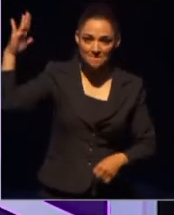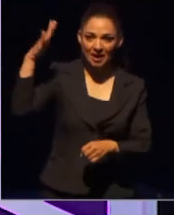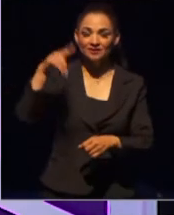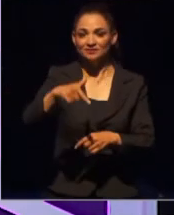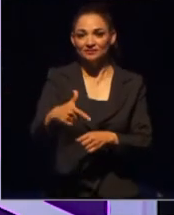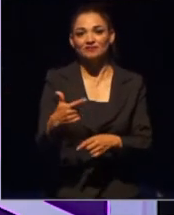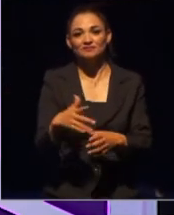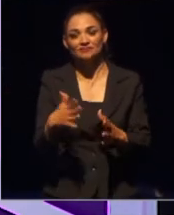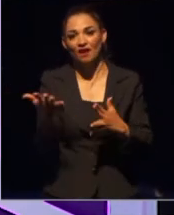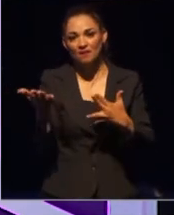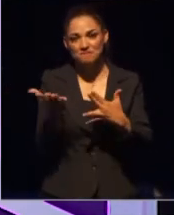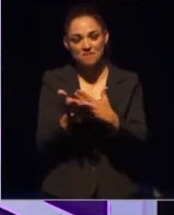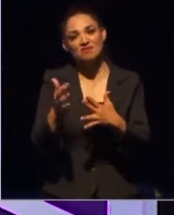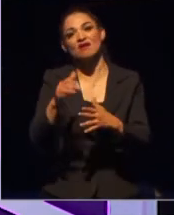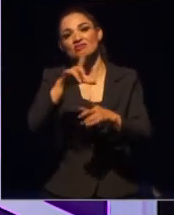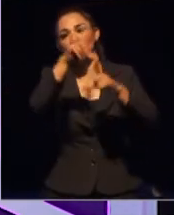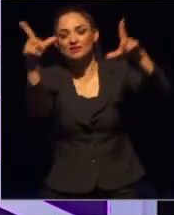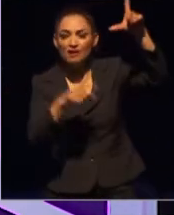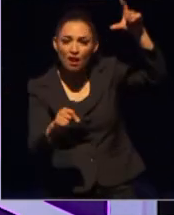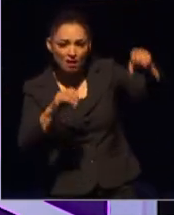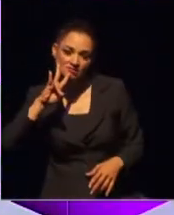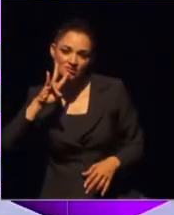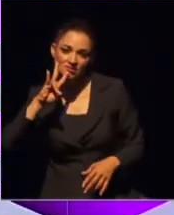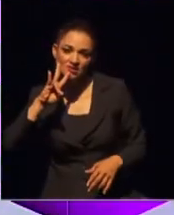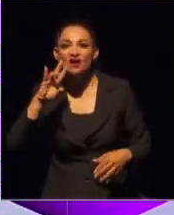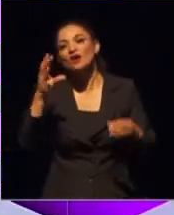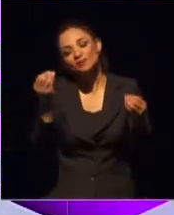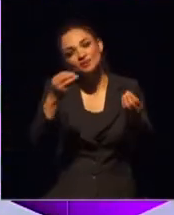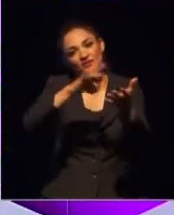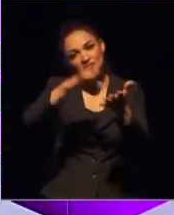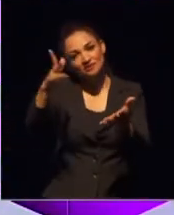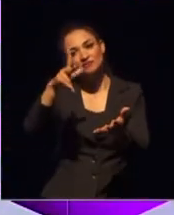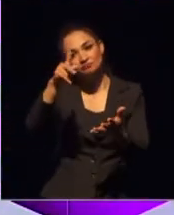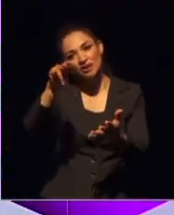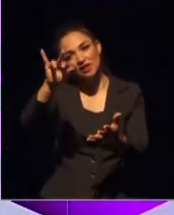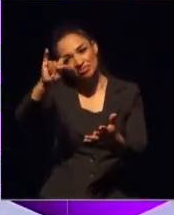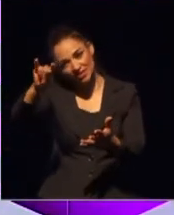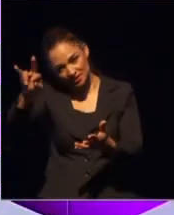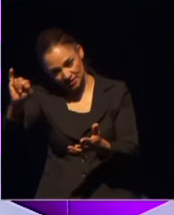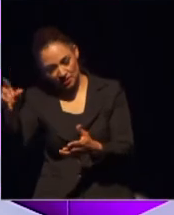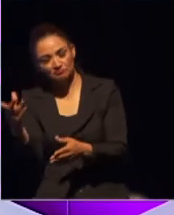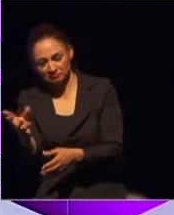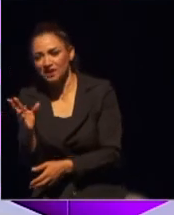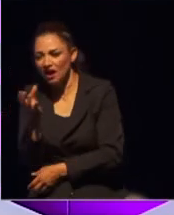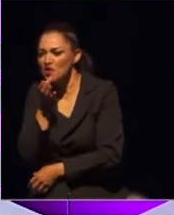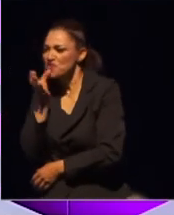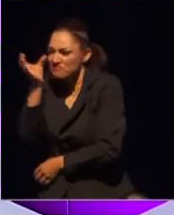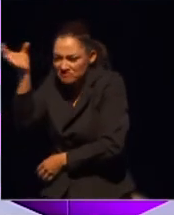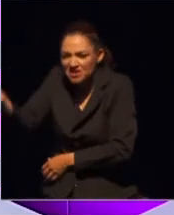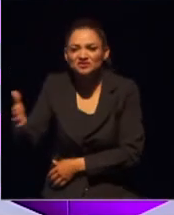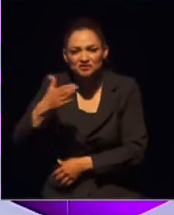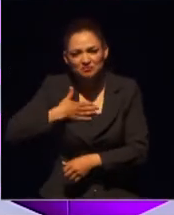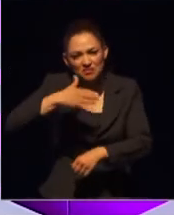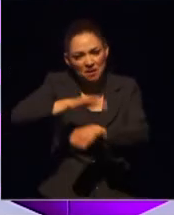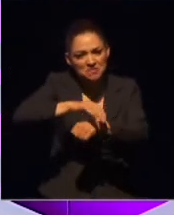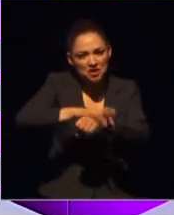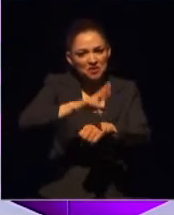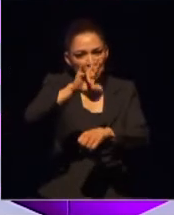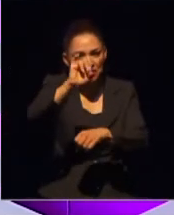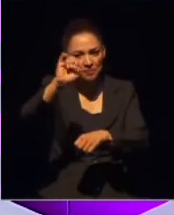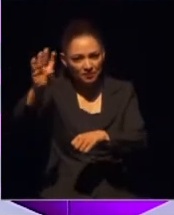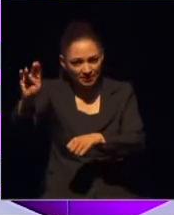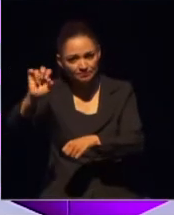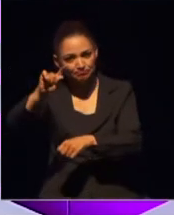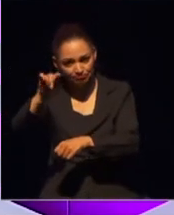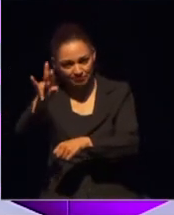media nacional. ¿Acaso queremos más de lo mismo? Y con mucho gusto le contesto a mi amigo Robespierre y le recuerdo que cuando